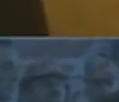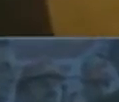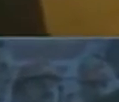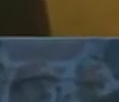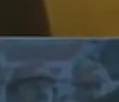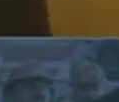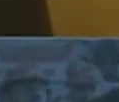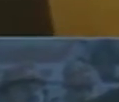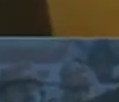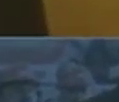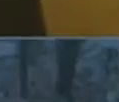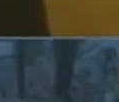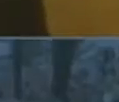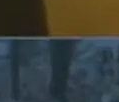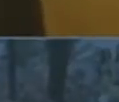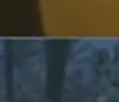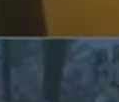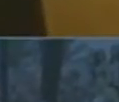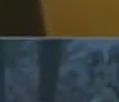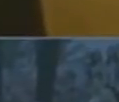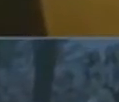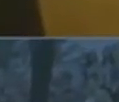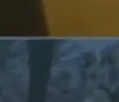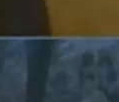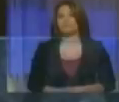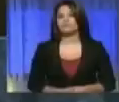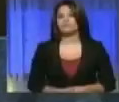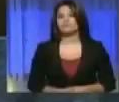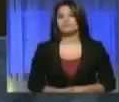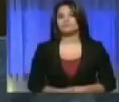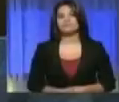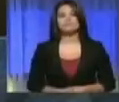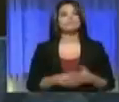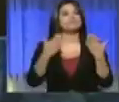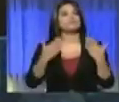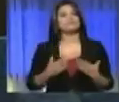¿cómo podría yo decirlo? De manera correcta.